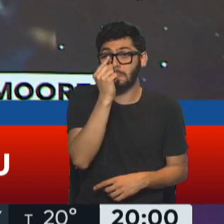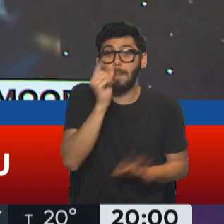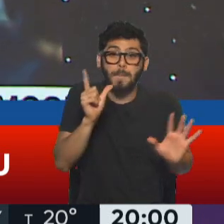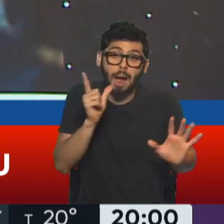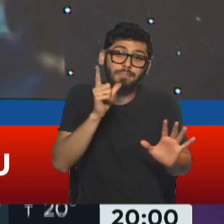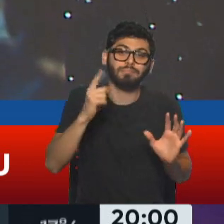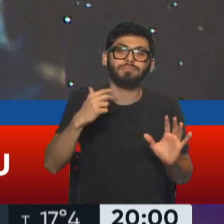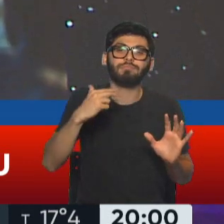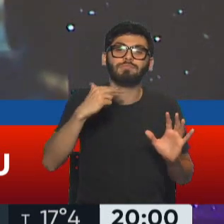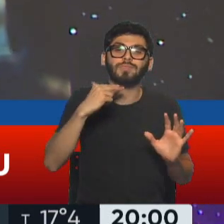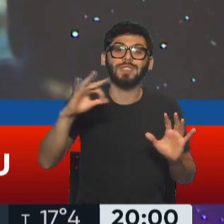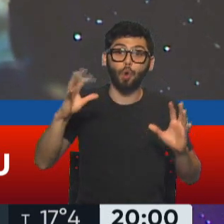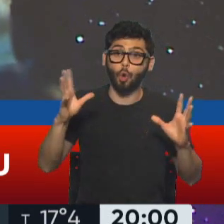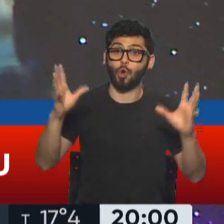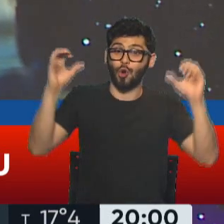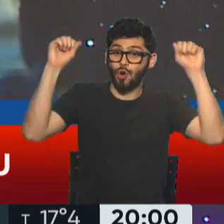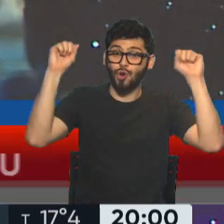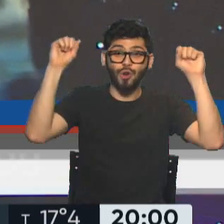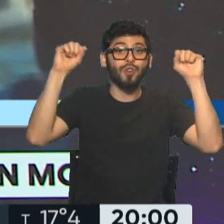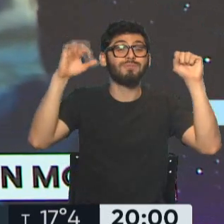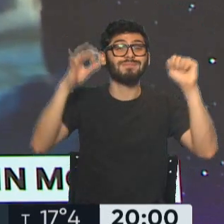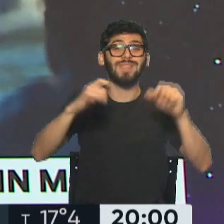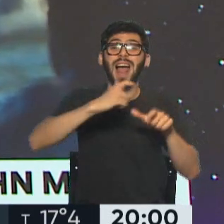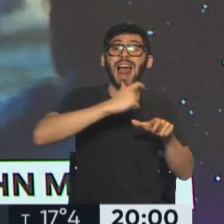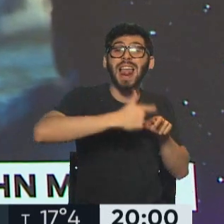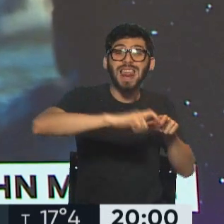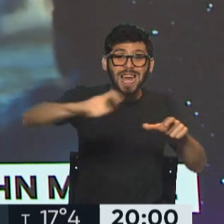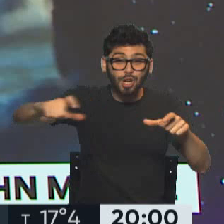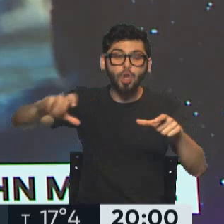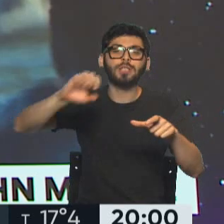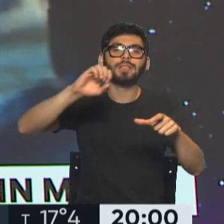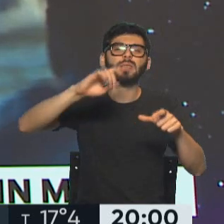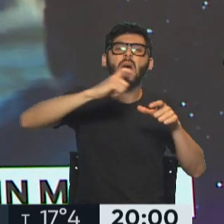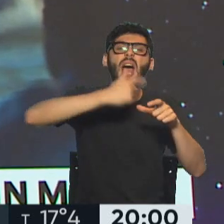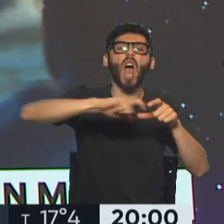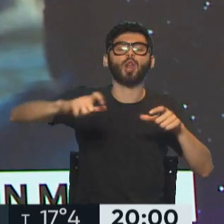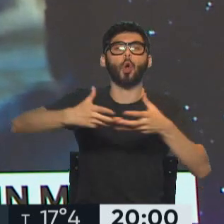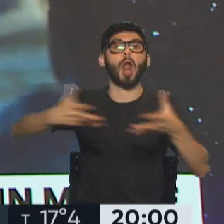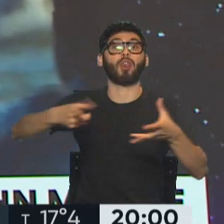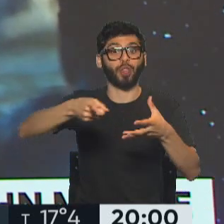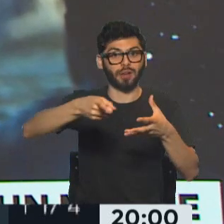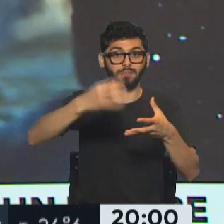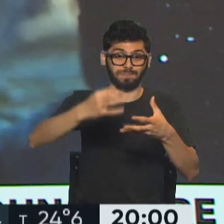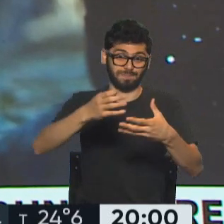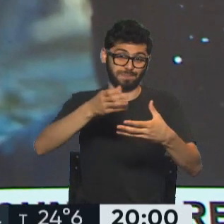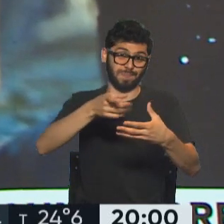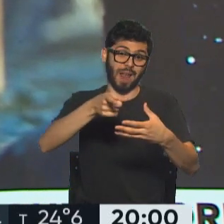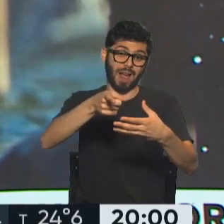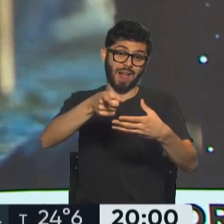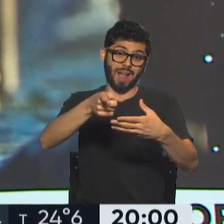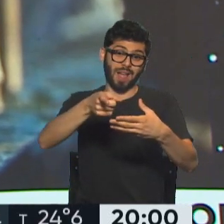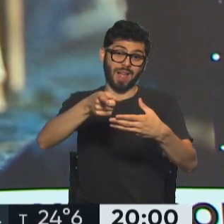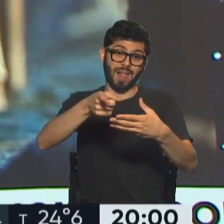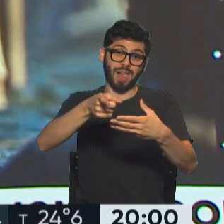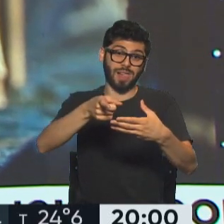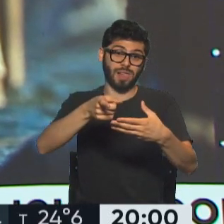con su niño que está cruzando el río Grande, porque uno de los cruces para garantizar